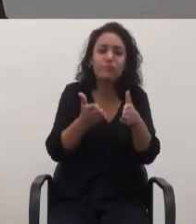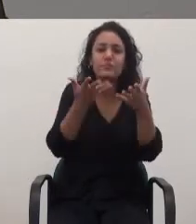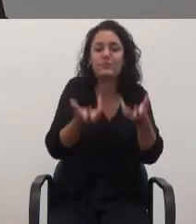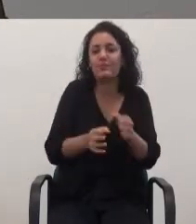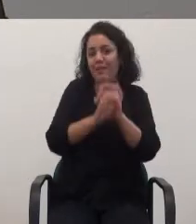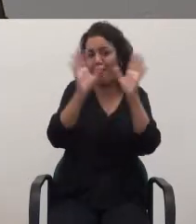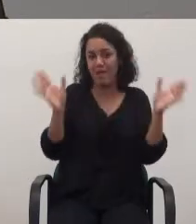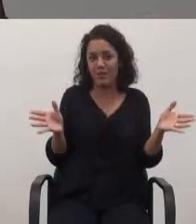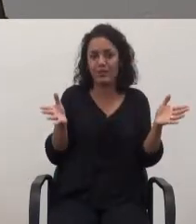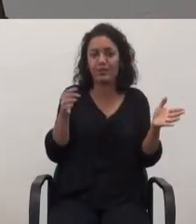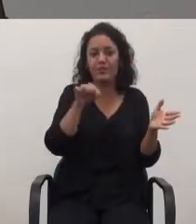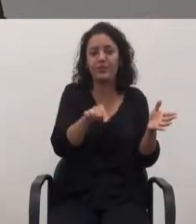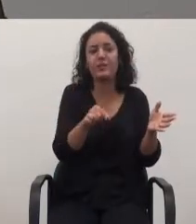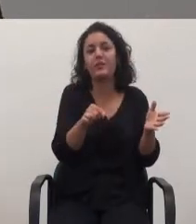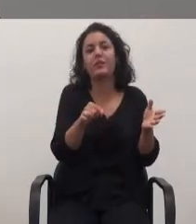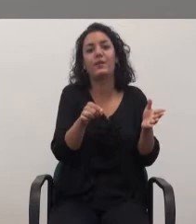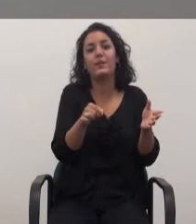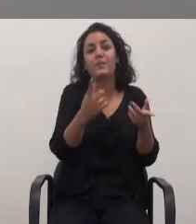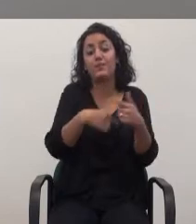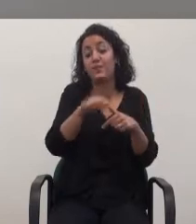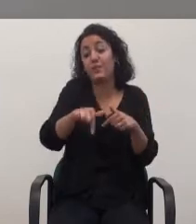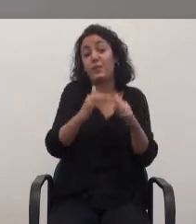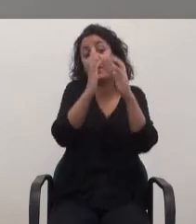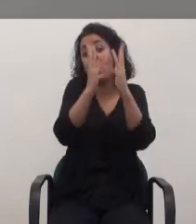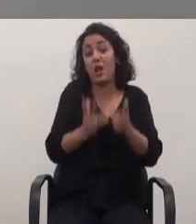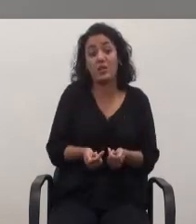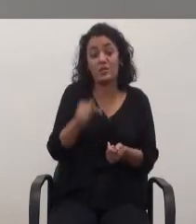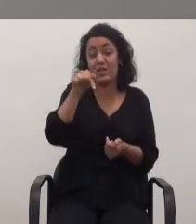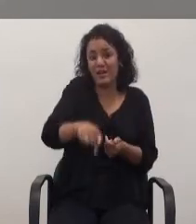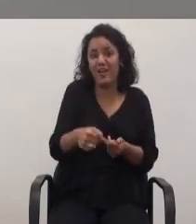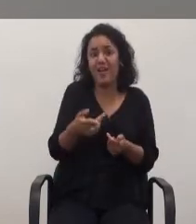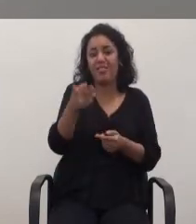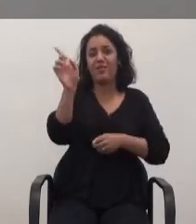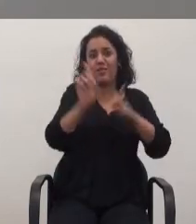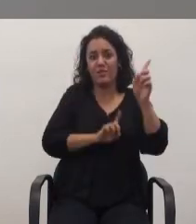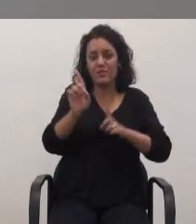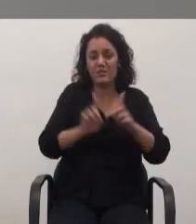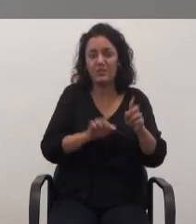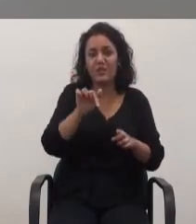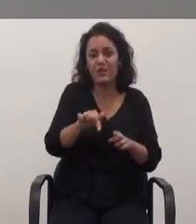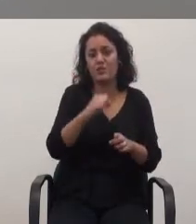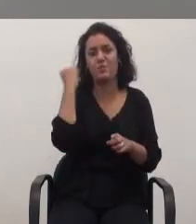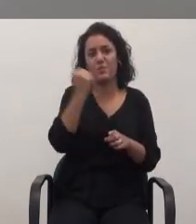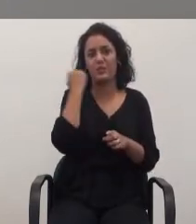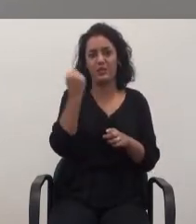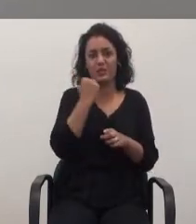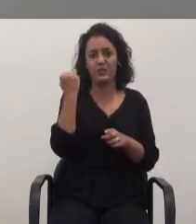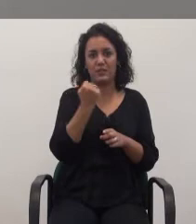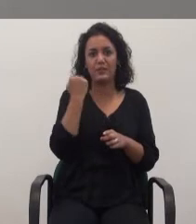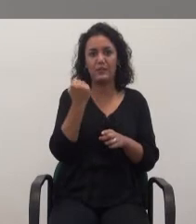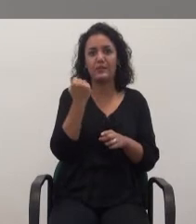mucha a esta gestión, le da mucha vitalidad, ¿no? Bueno,